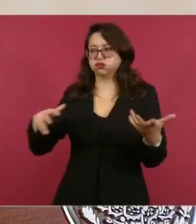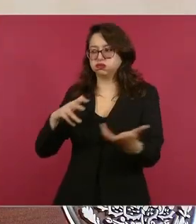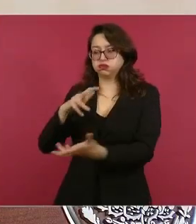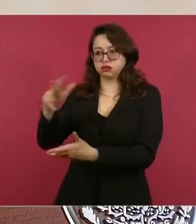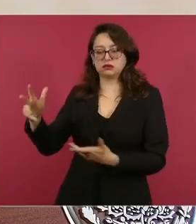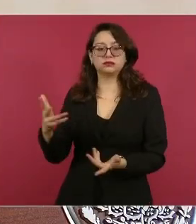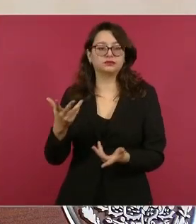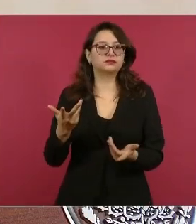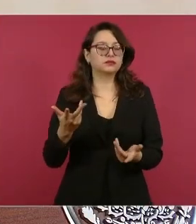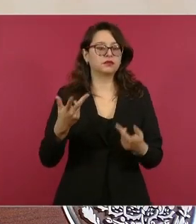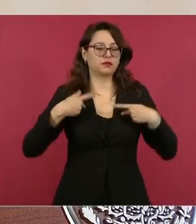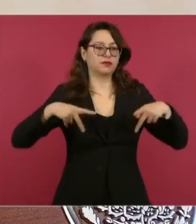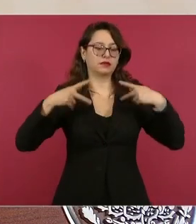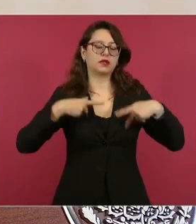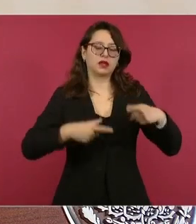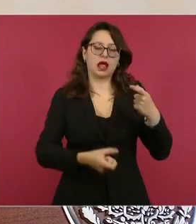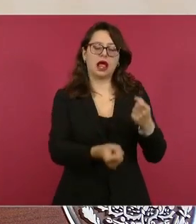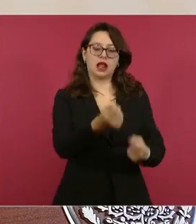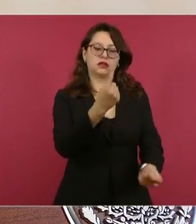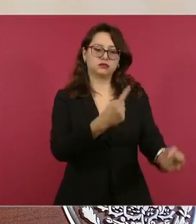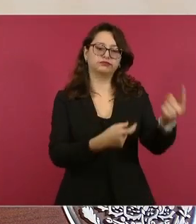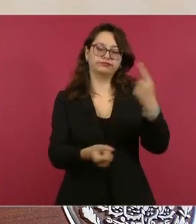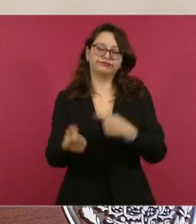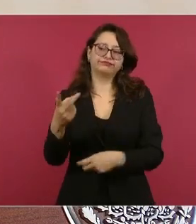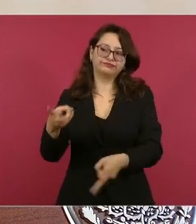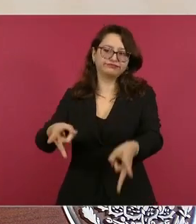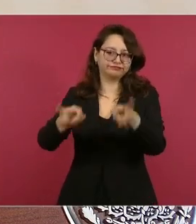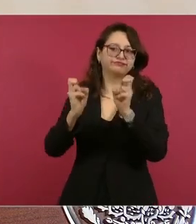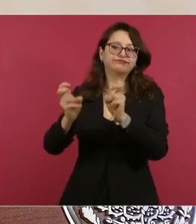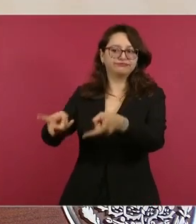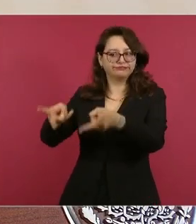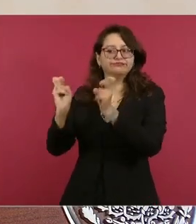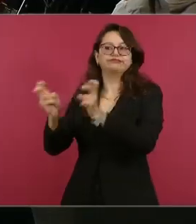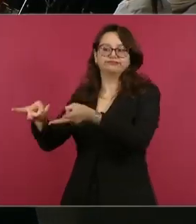retenes de la Guardia Nacional,